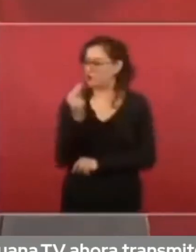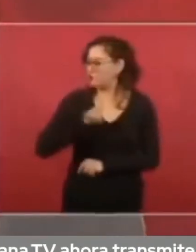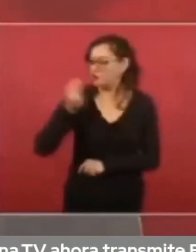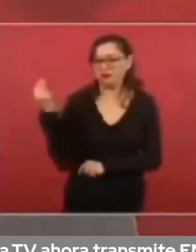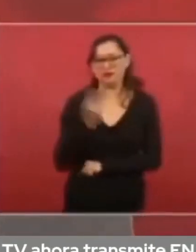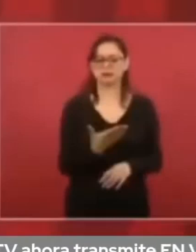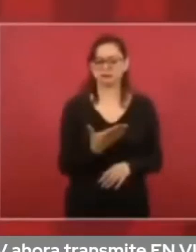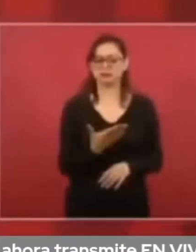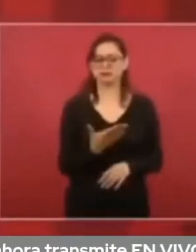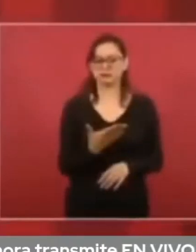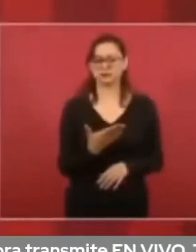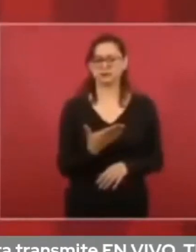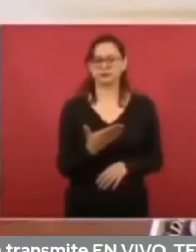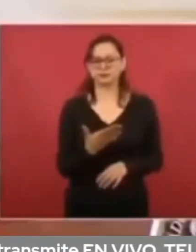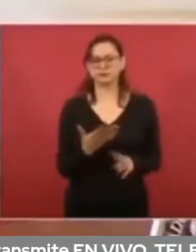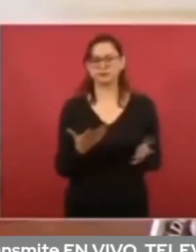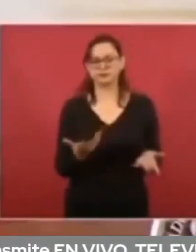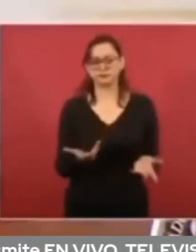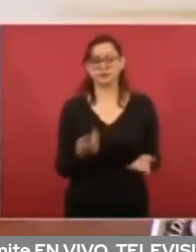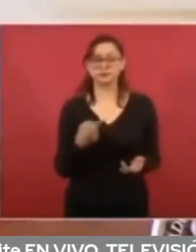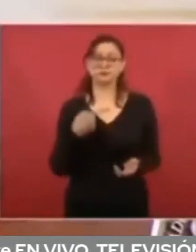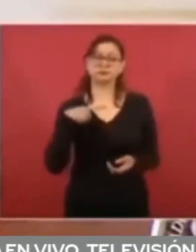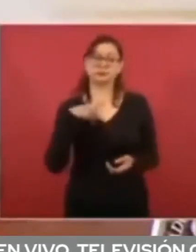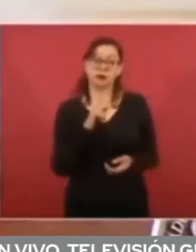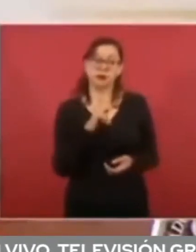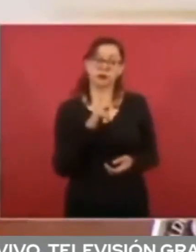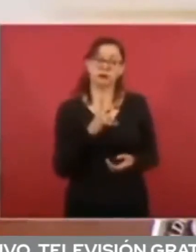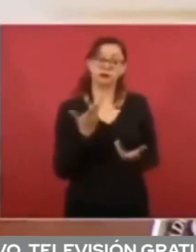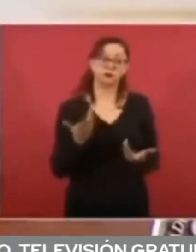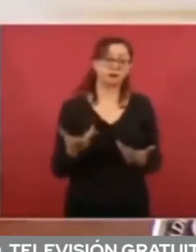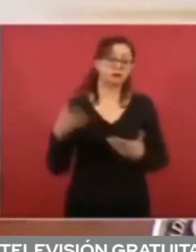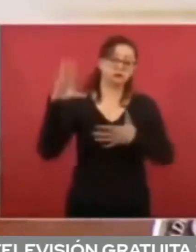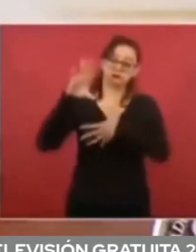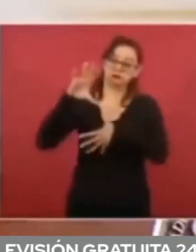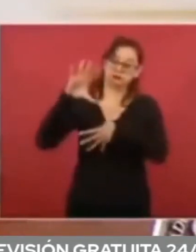podemos resolver, que se invite a todos.